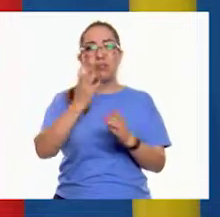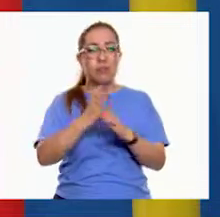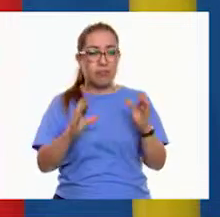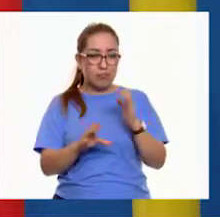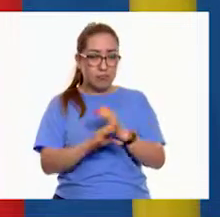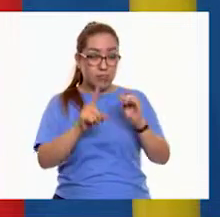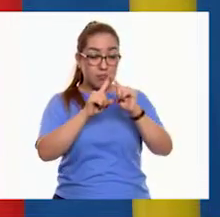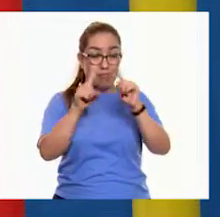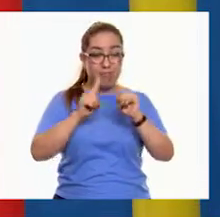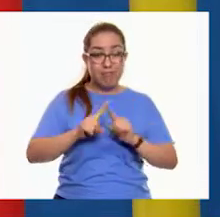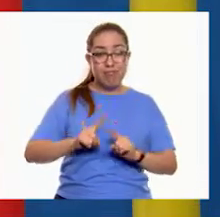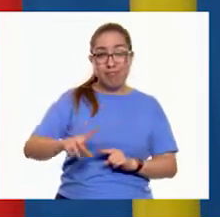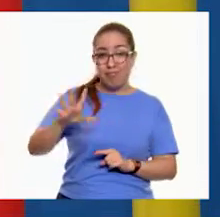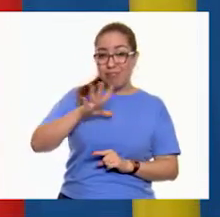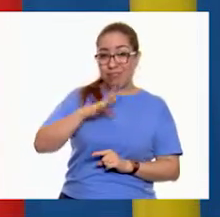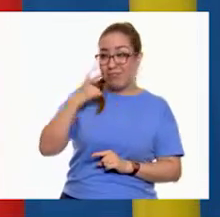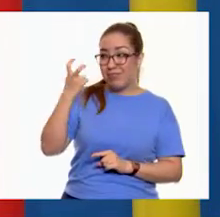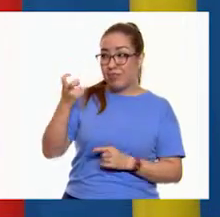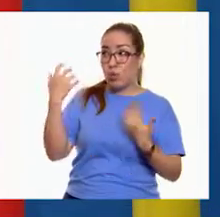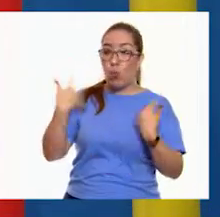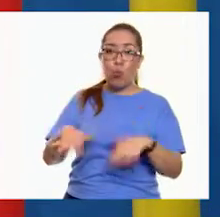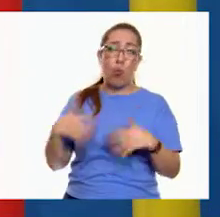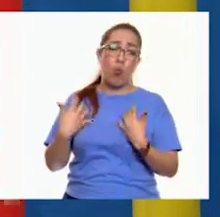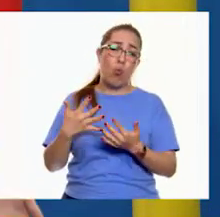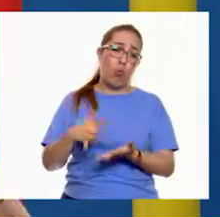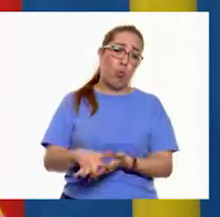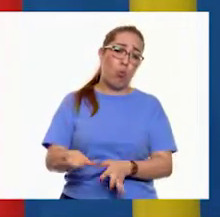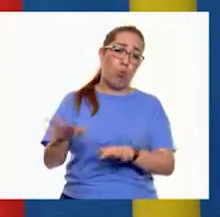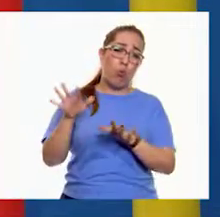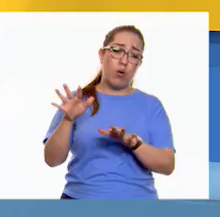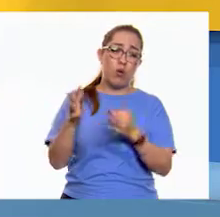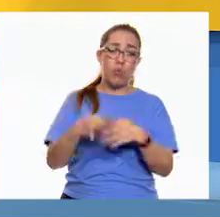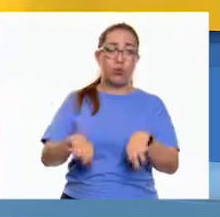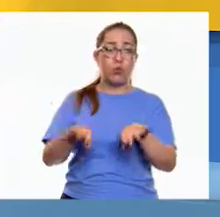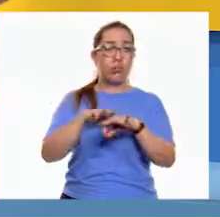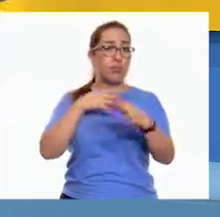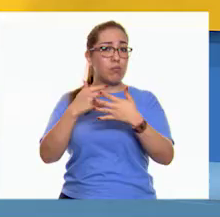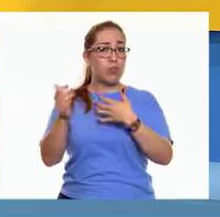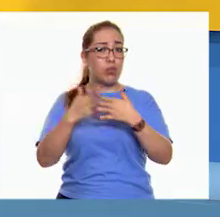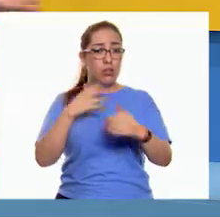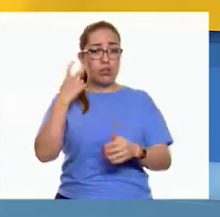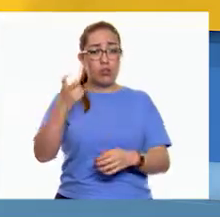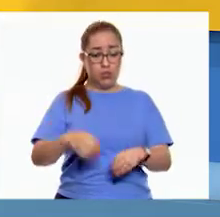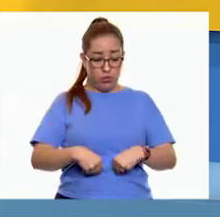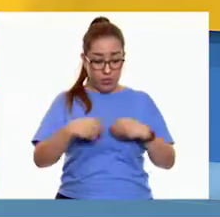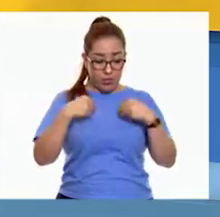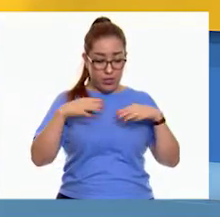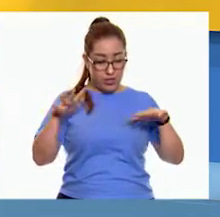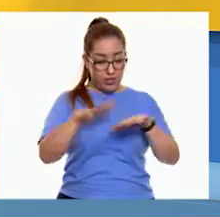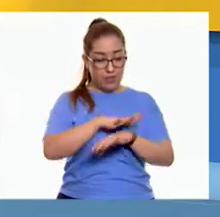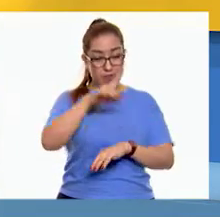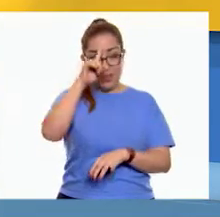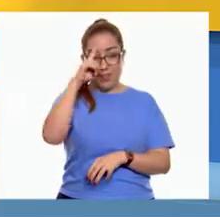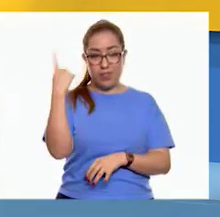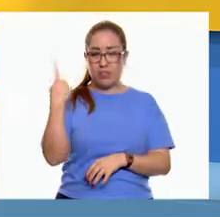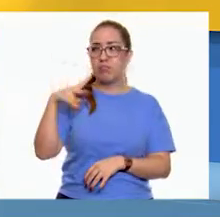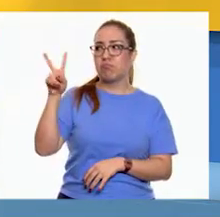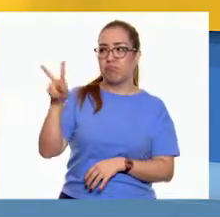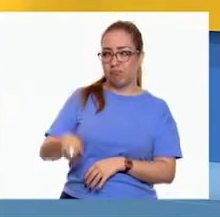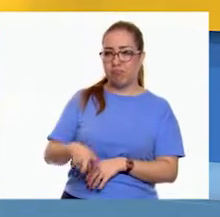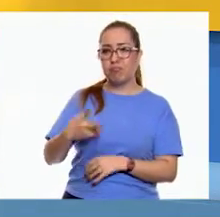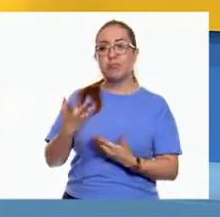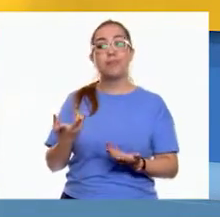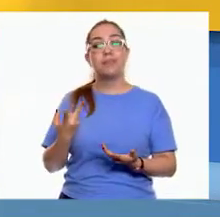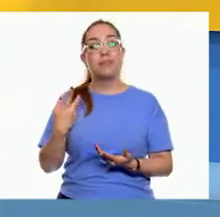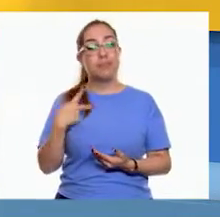furor de su época y facilitaron muchísimo la vida de las personas. Sí, es cierto. Aunque hay